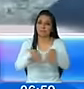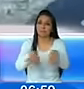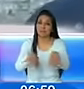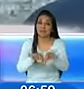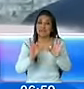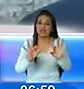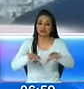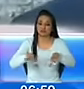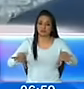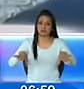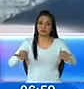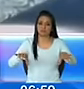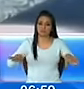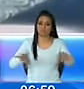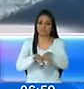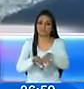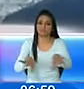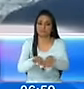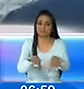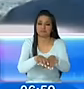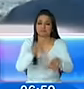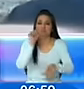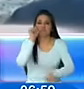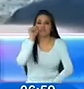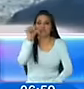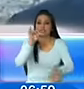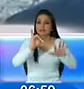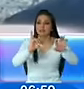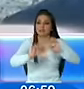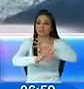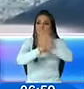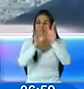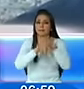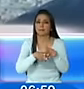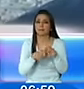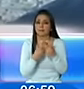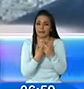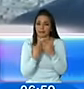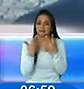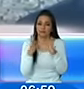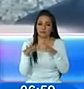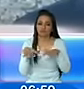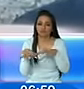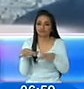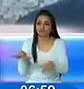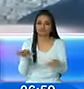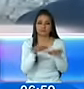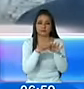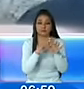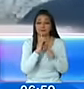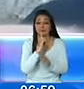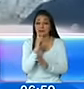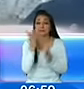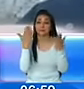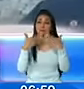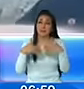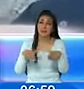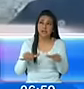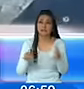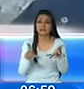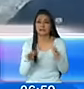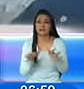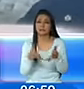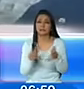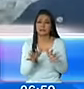para empezar el día de mañana. A partir de las 6 de la mañana iniciarán los trabajos. Se tiene previsto terminar